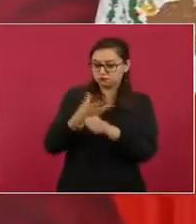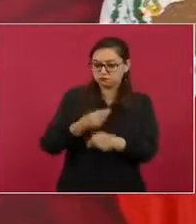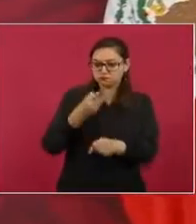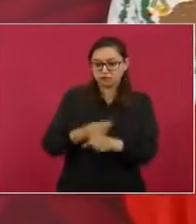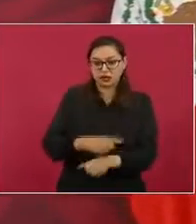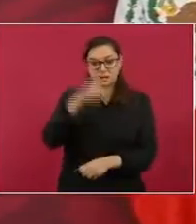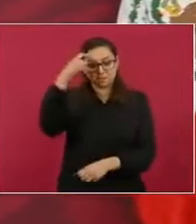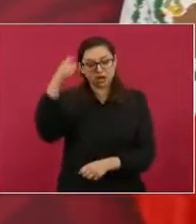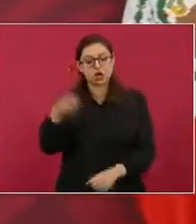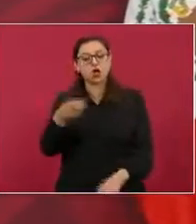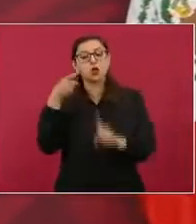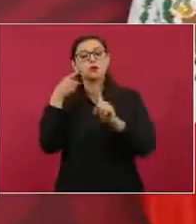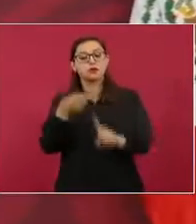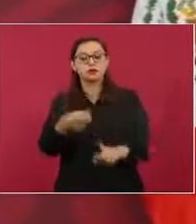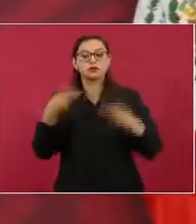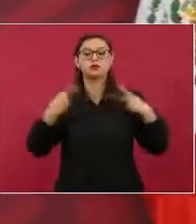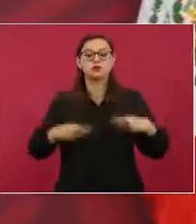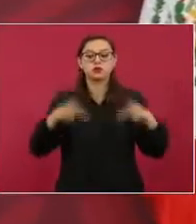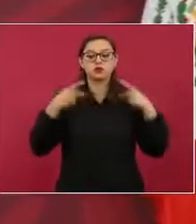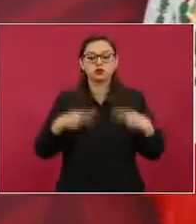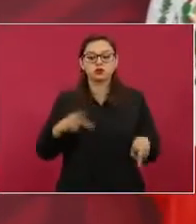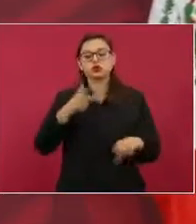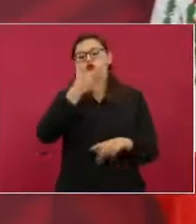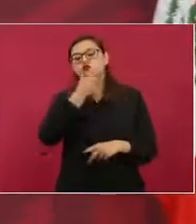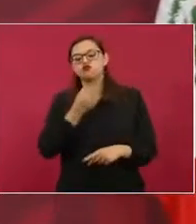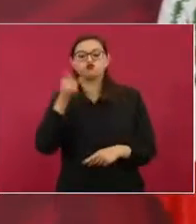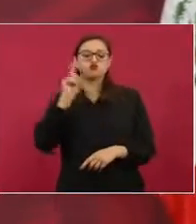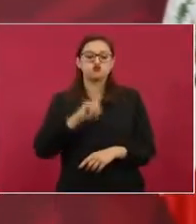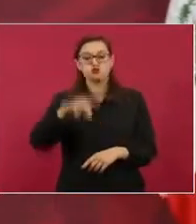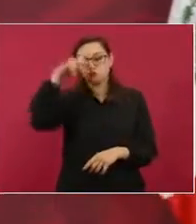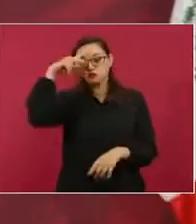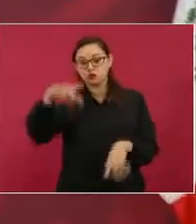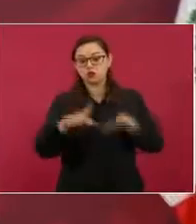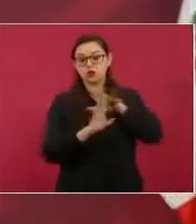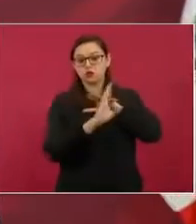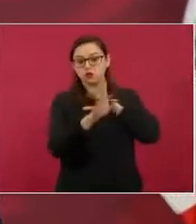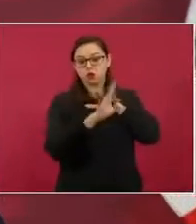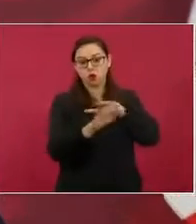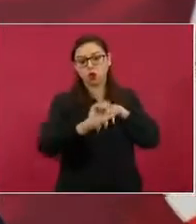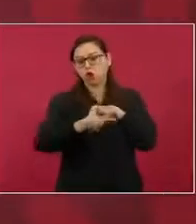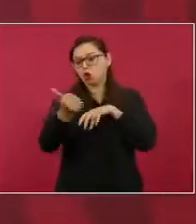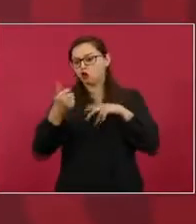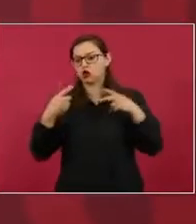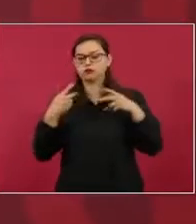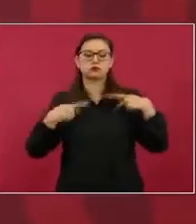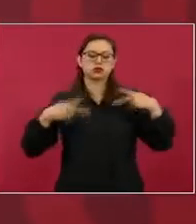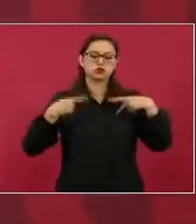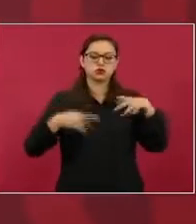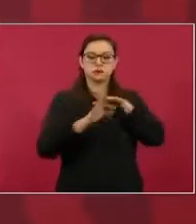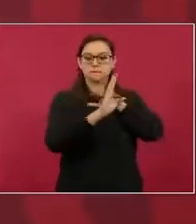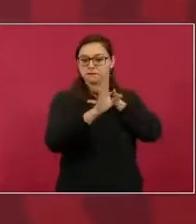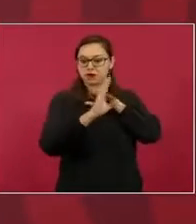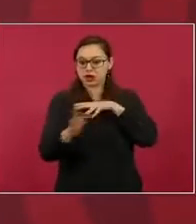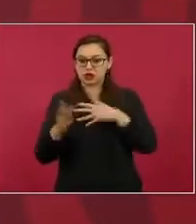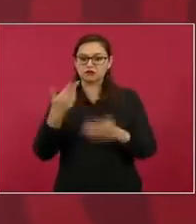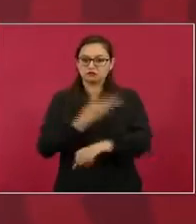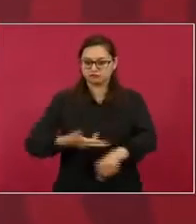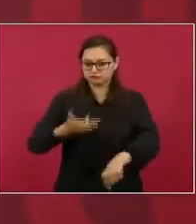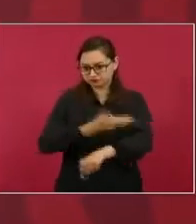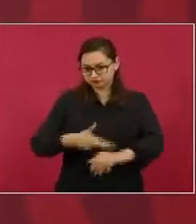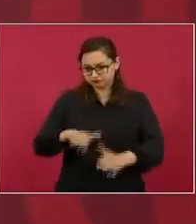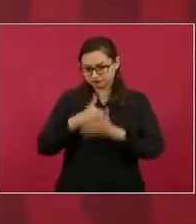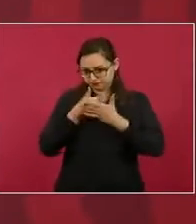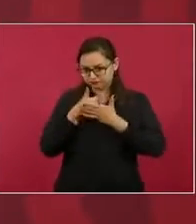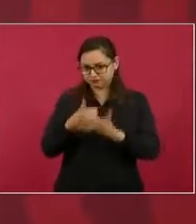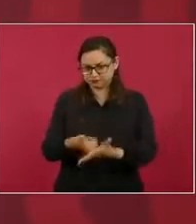paisanos y a migrantes que están en Estados Unidos. Y me llamó la atención que